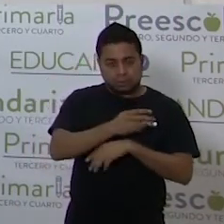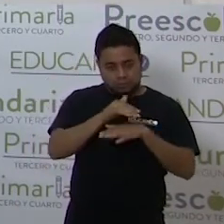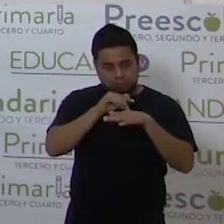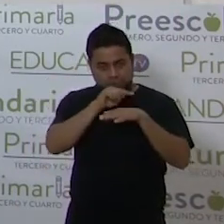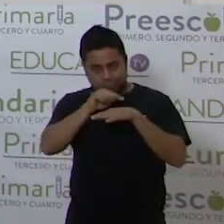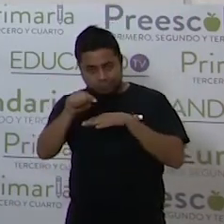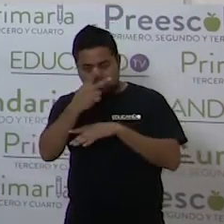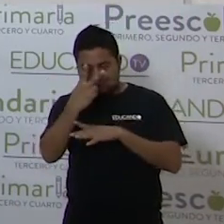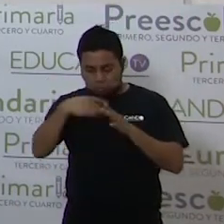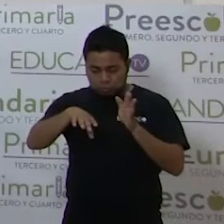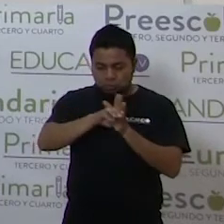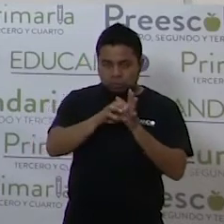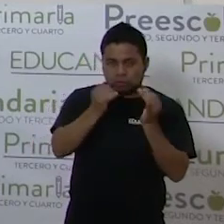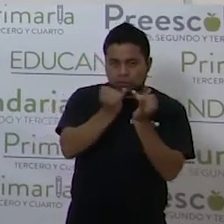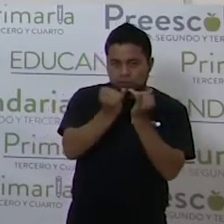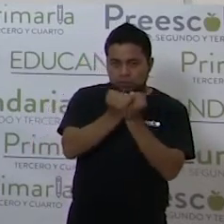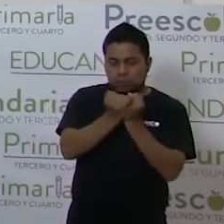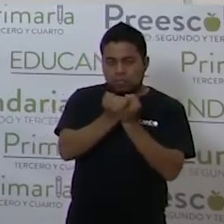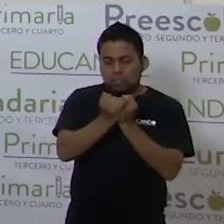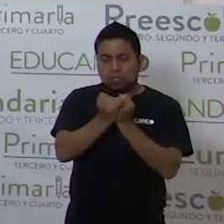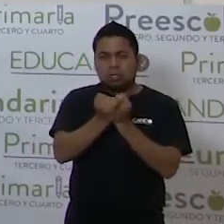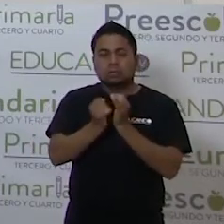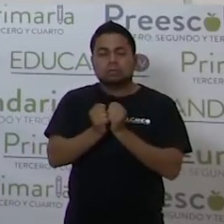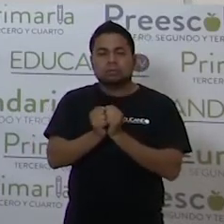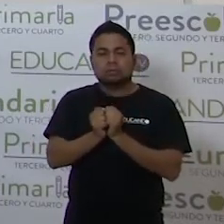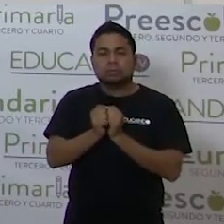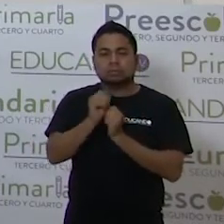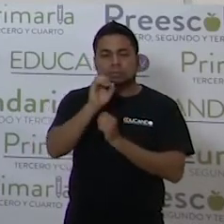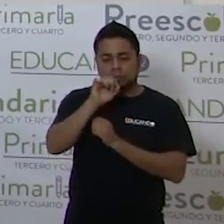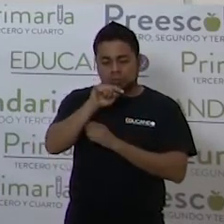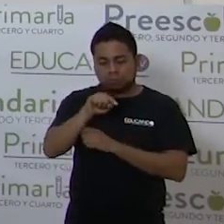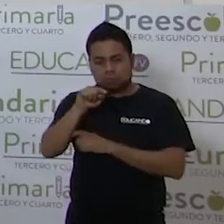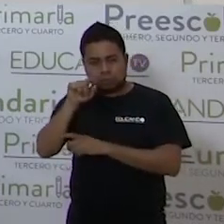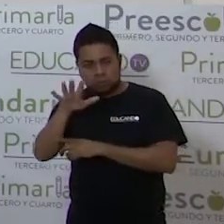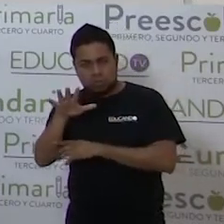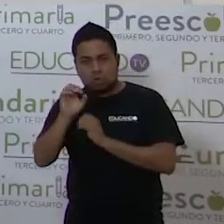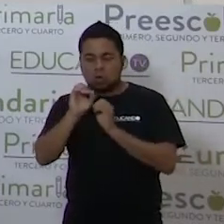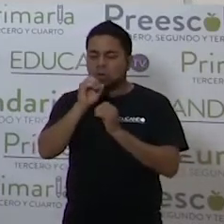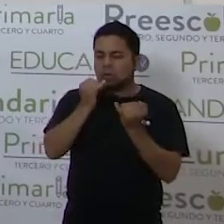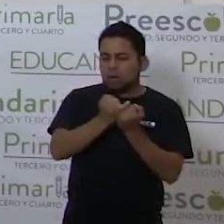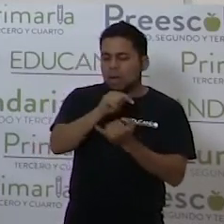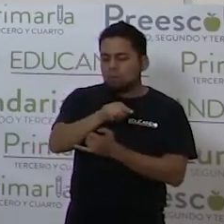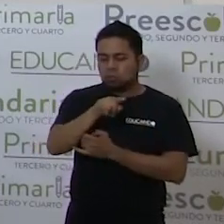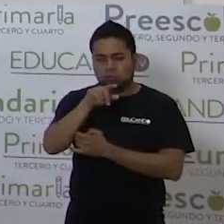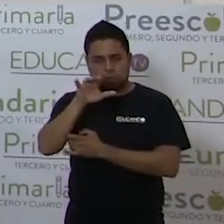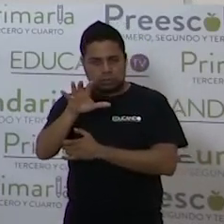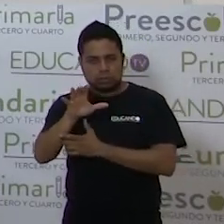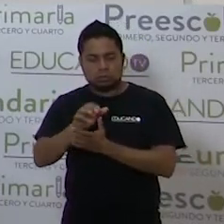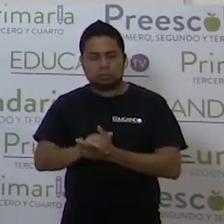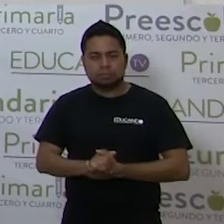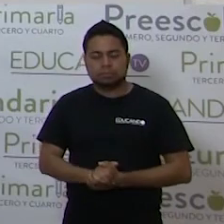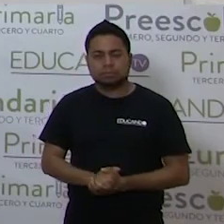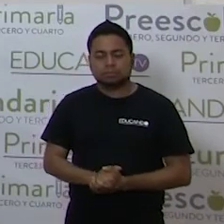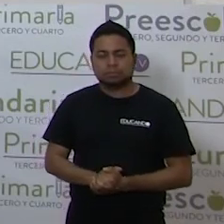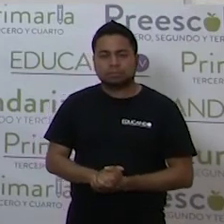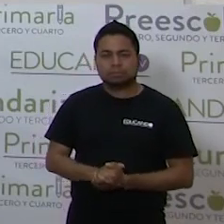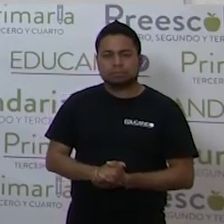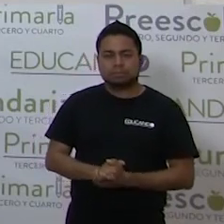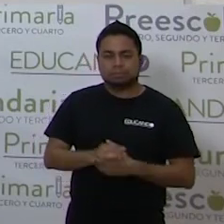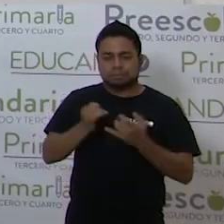dos cuartos es equivalente en número decimal a 0.5 punto 5 entonces tenemos